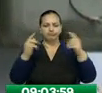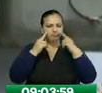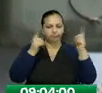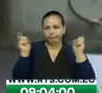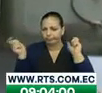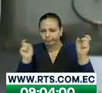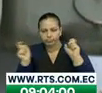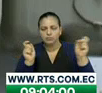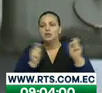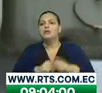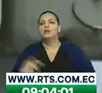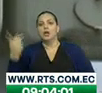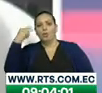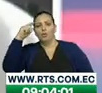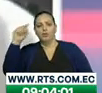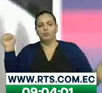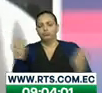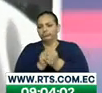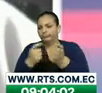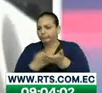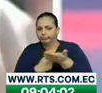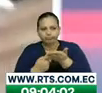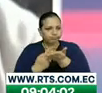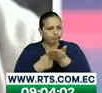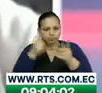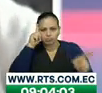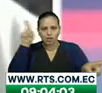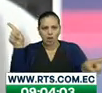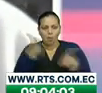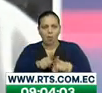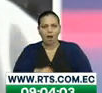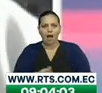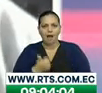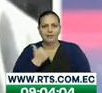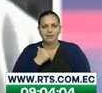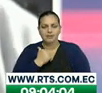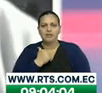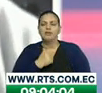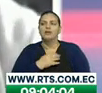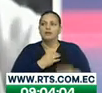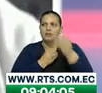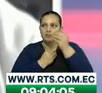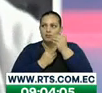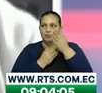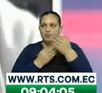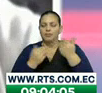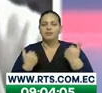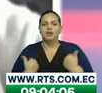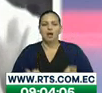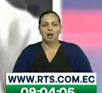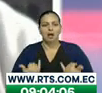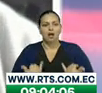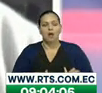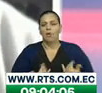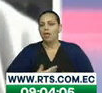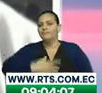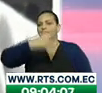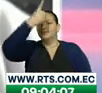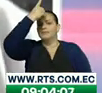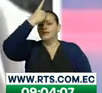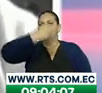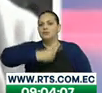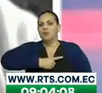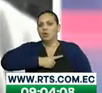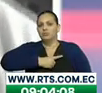nivel nacional durante la emergencia sanitaria. Así lo confirmó el ministro de Energía. Ya está vigente con una resolución nueva